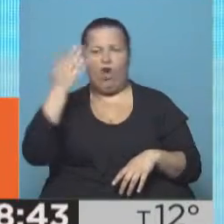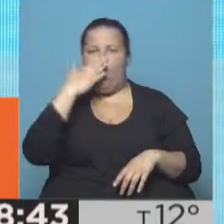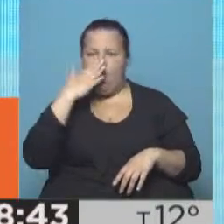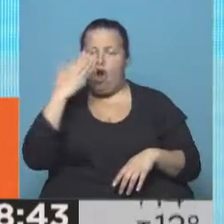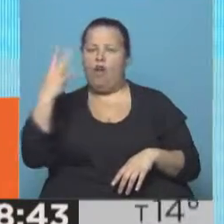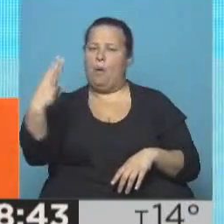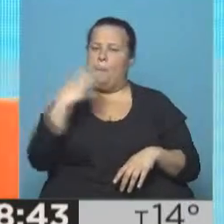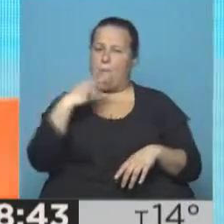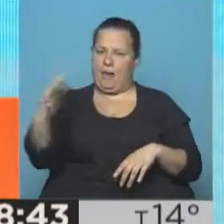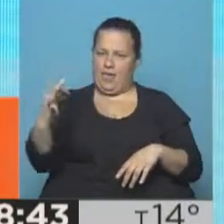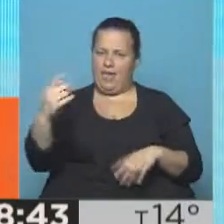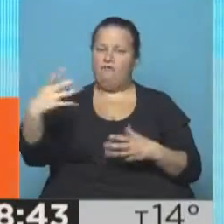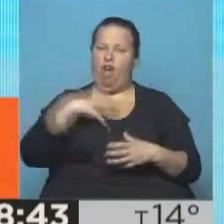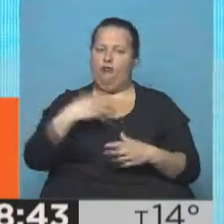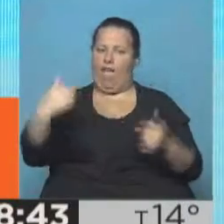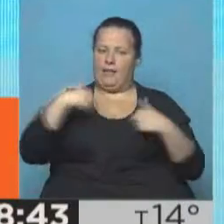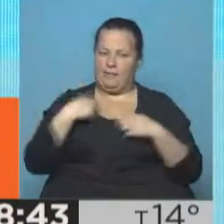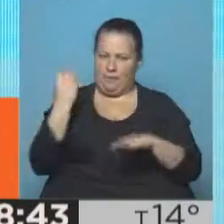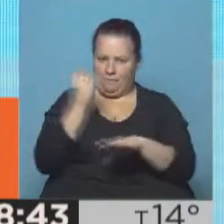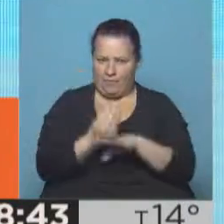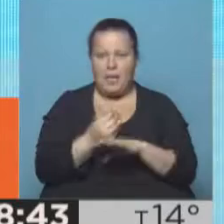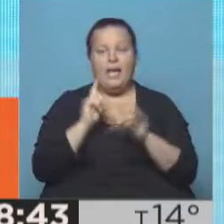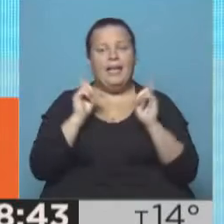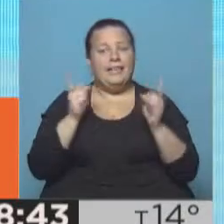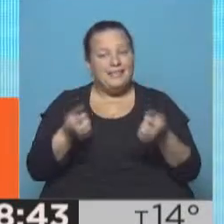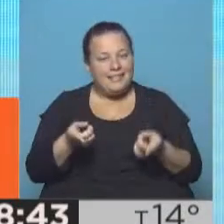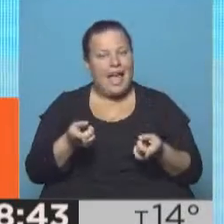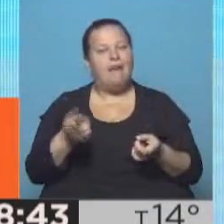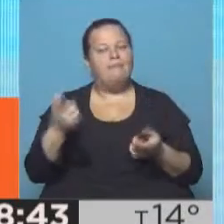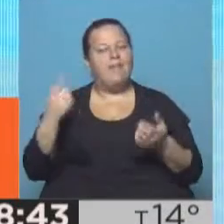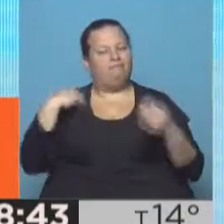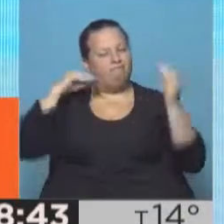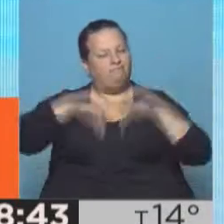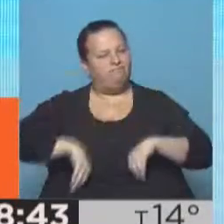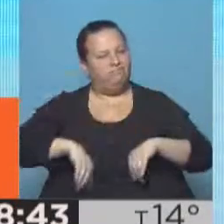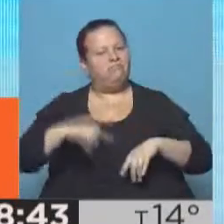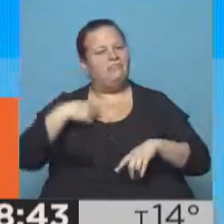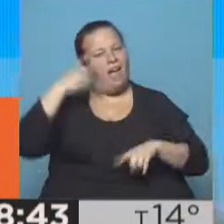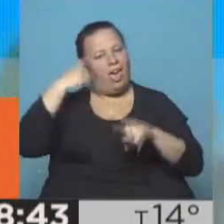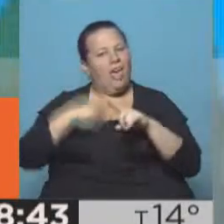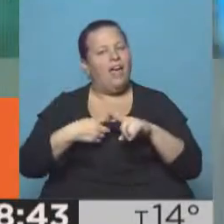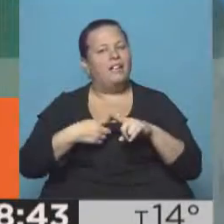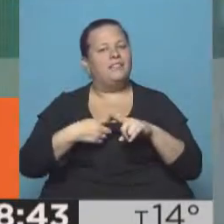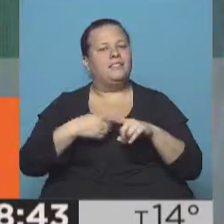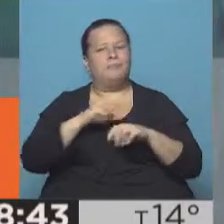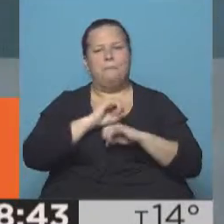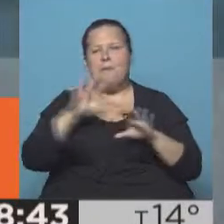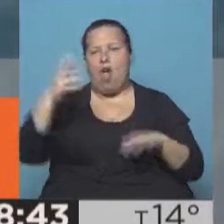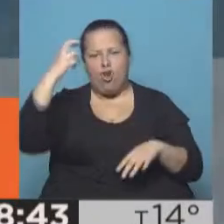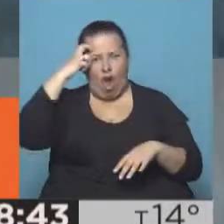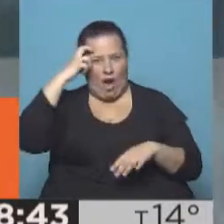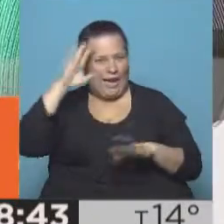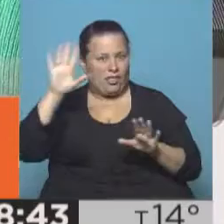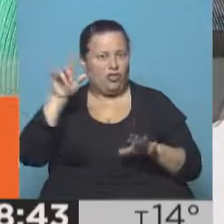me hayan dado su confianza, pero también tengo mucha frustración de haber estado en el peor parlamento